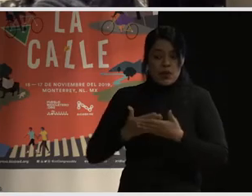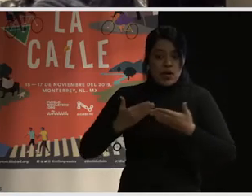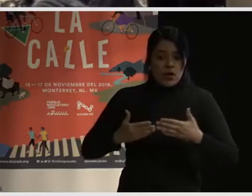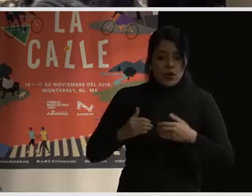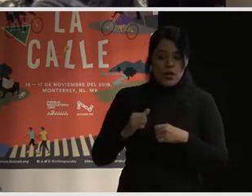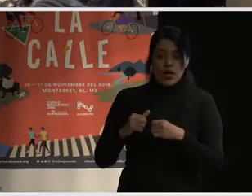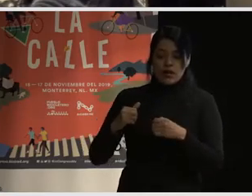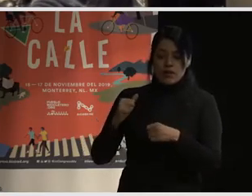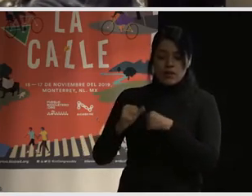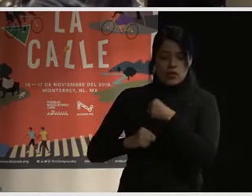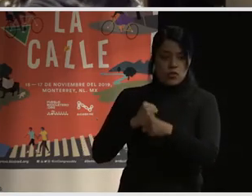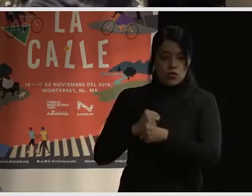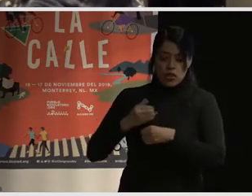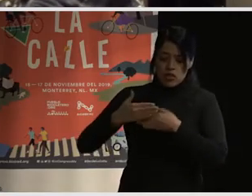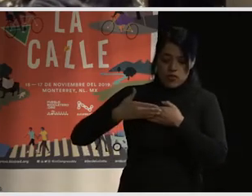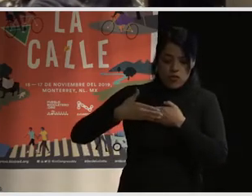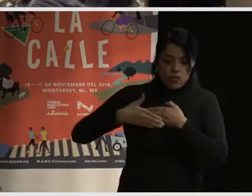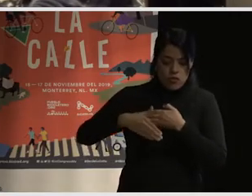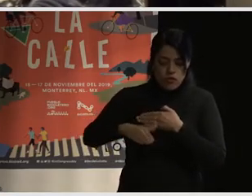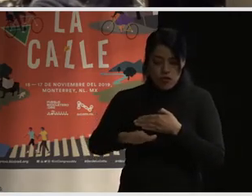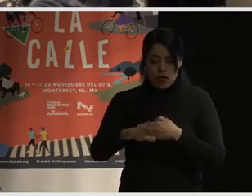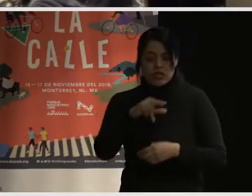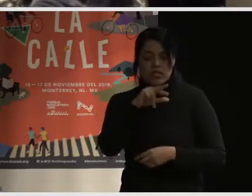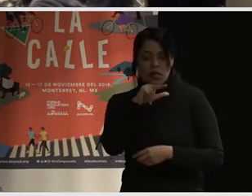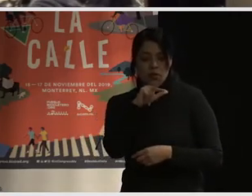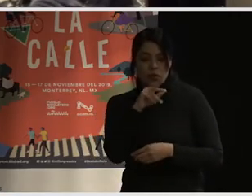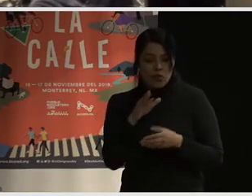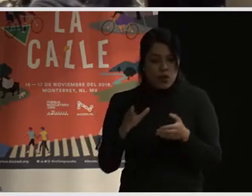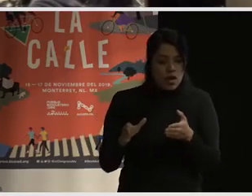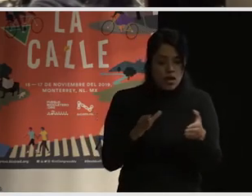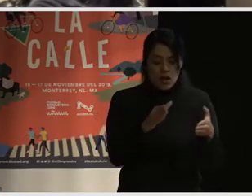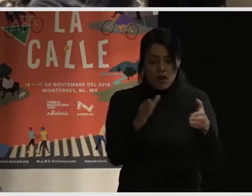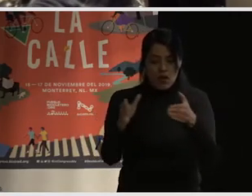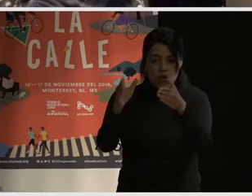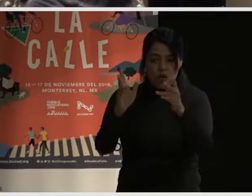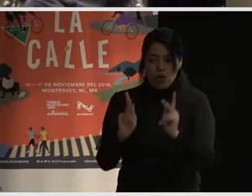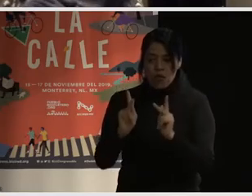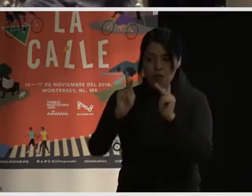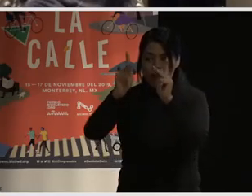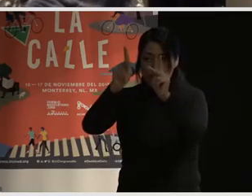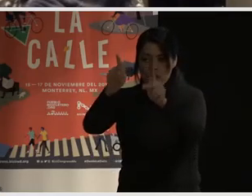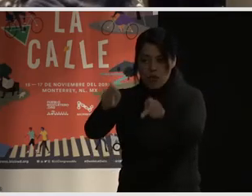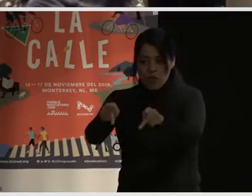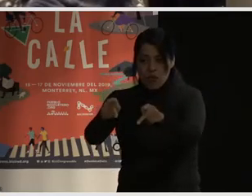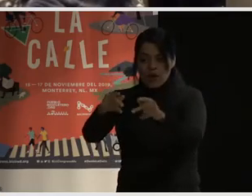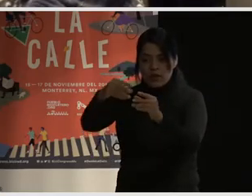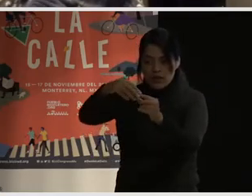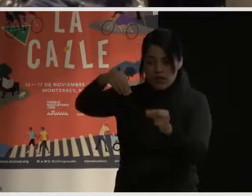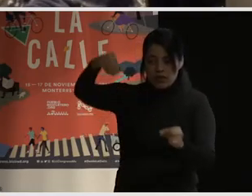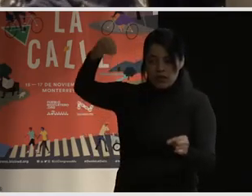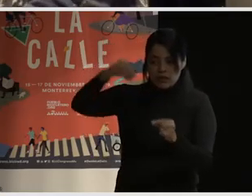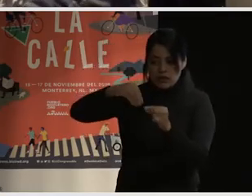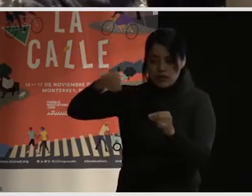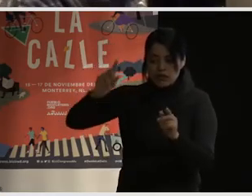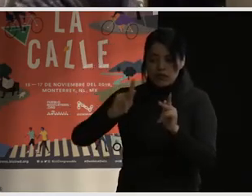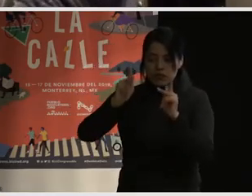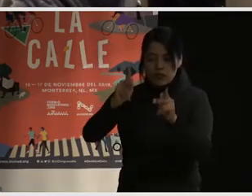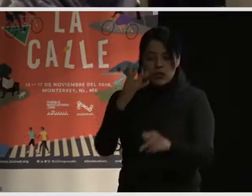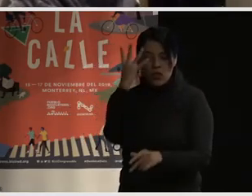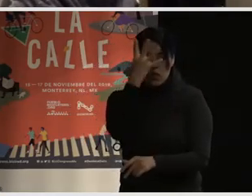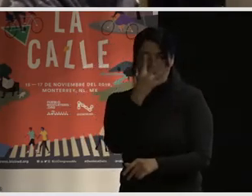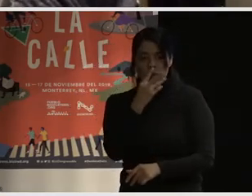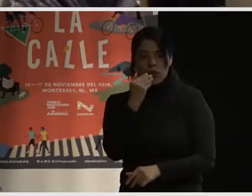crear vías de acceso grandes puentes incluso mencionan puentes atirantados y bueno todo muy